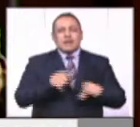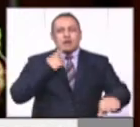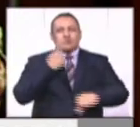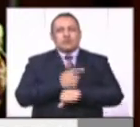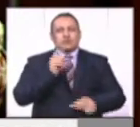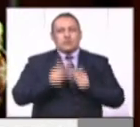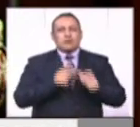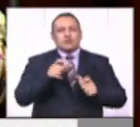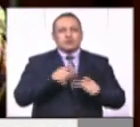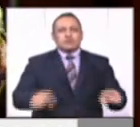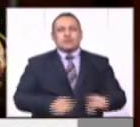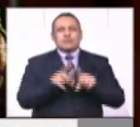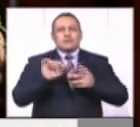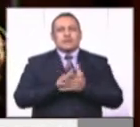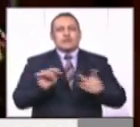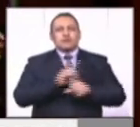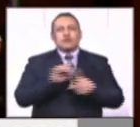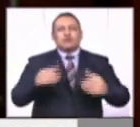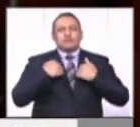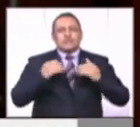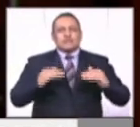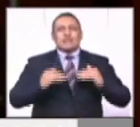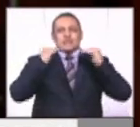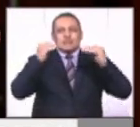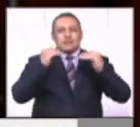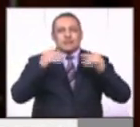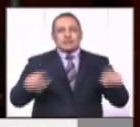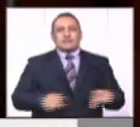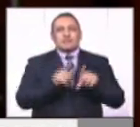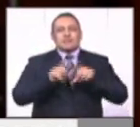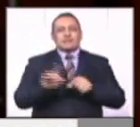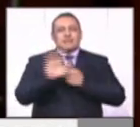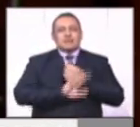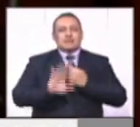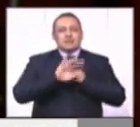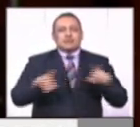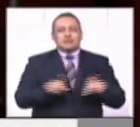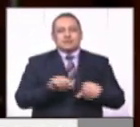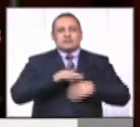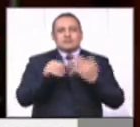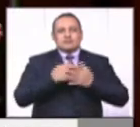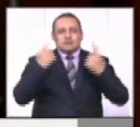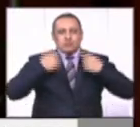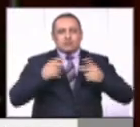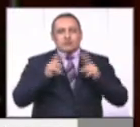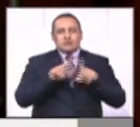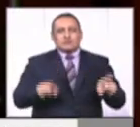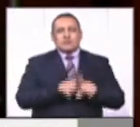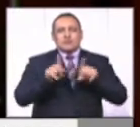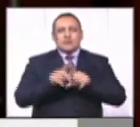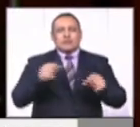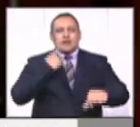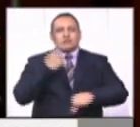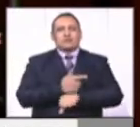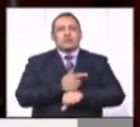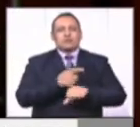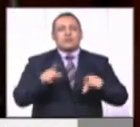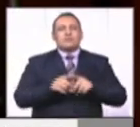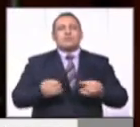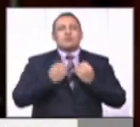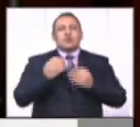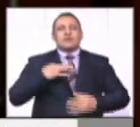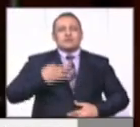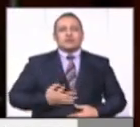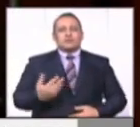otros sin tener la capacidad de defenderse y hacer el análisis sobre lo que le están acusando saben Por qué